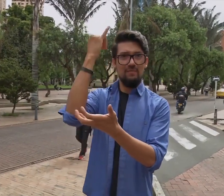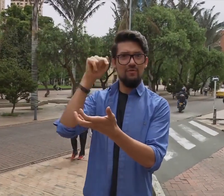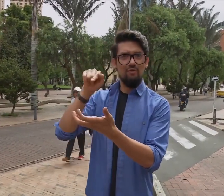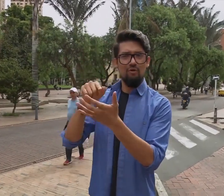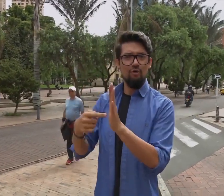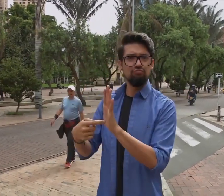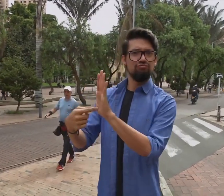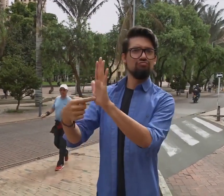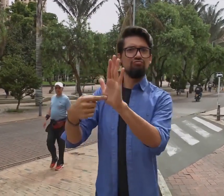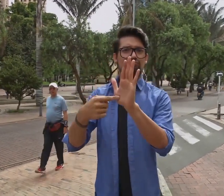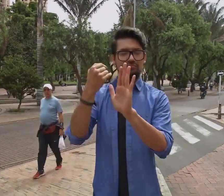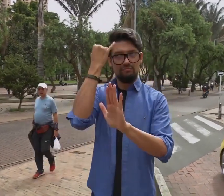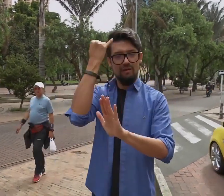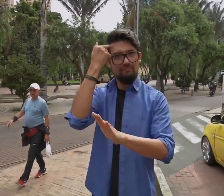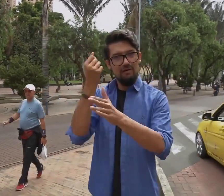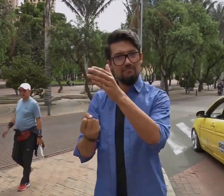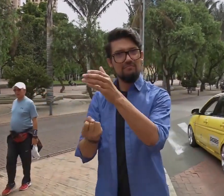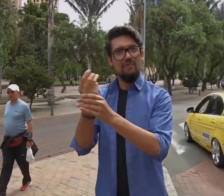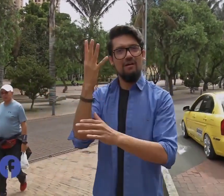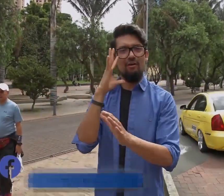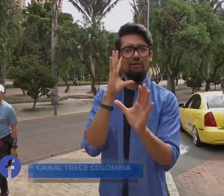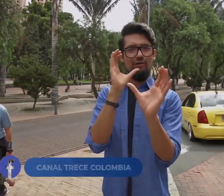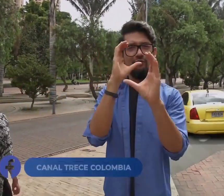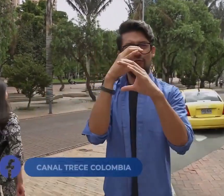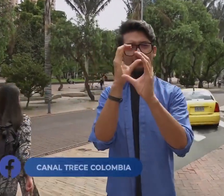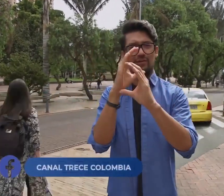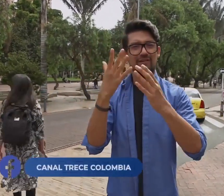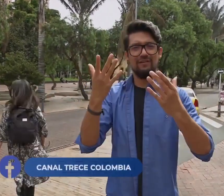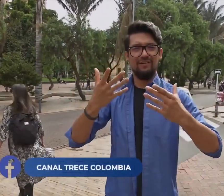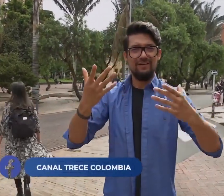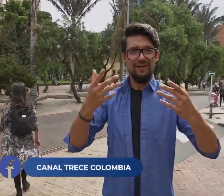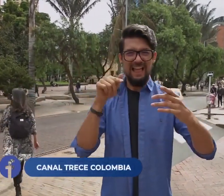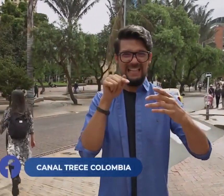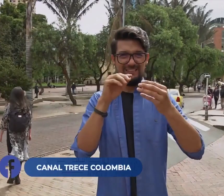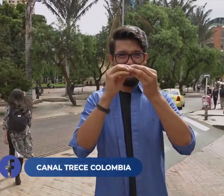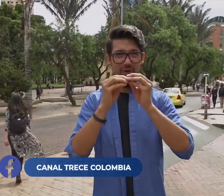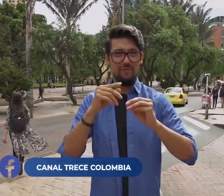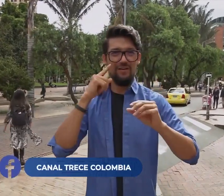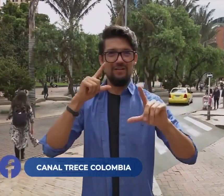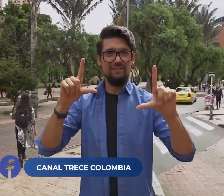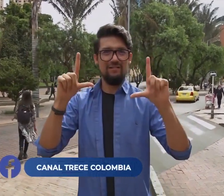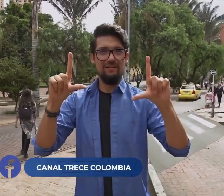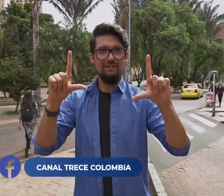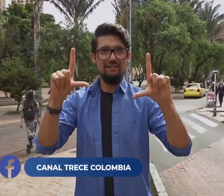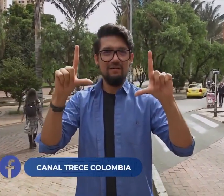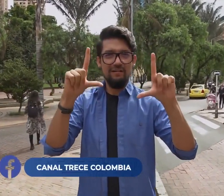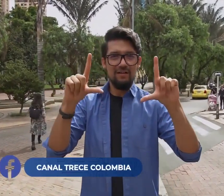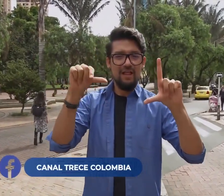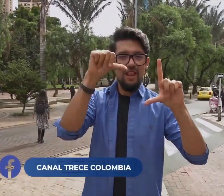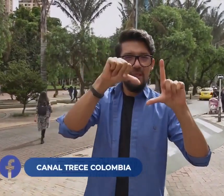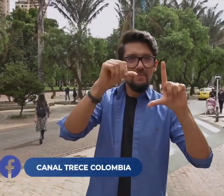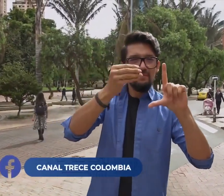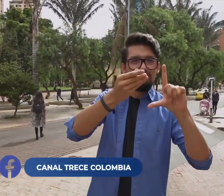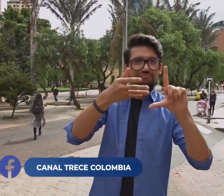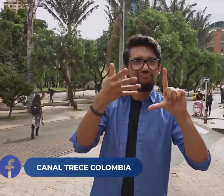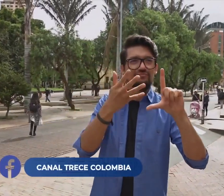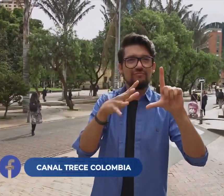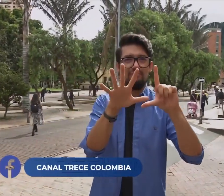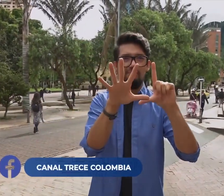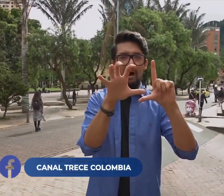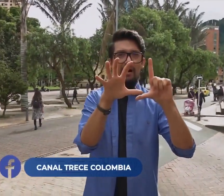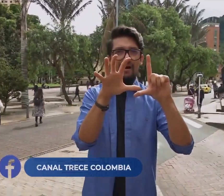Luis Daguerré presentó ante la Academia de Ciencias de Francia su último invento, el daguerrotipo,